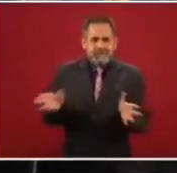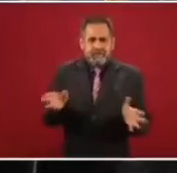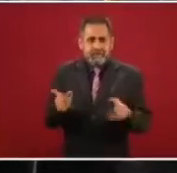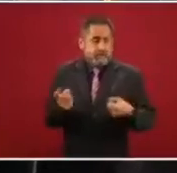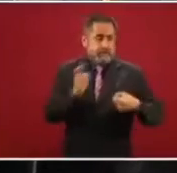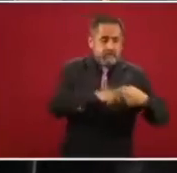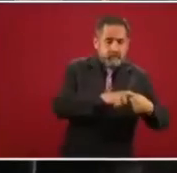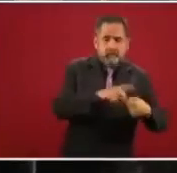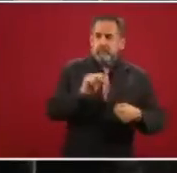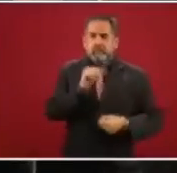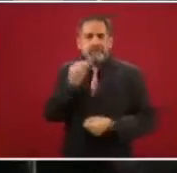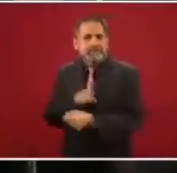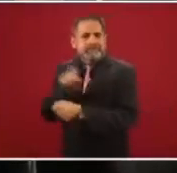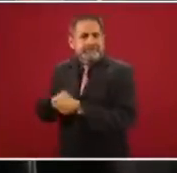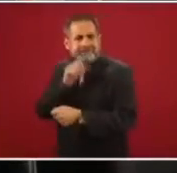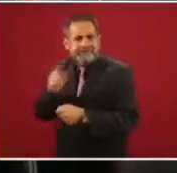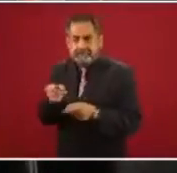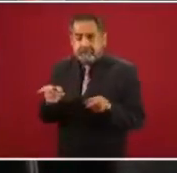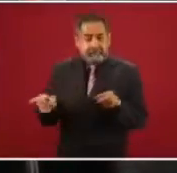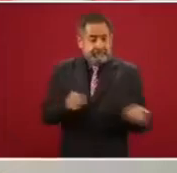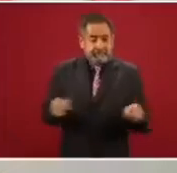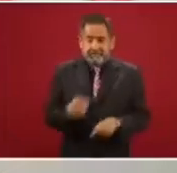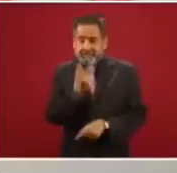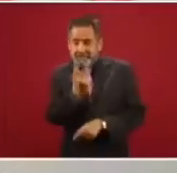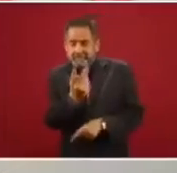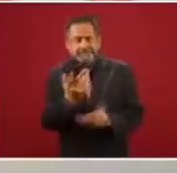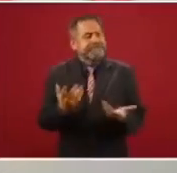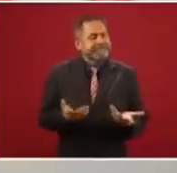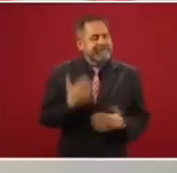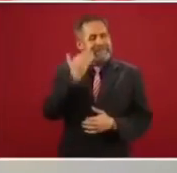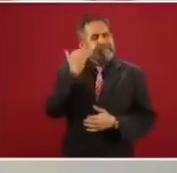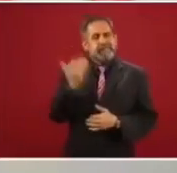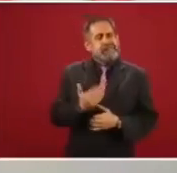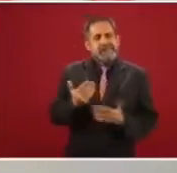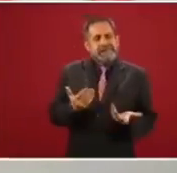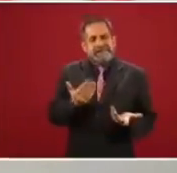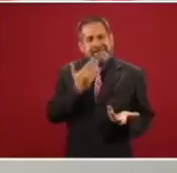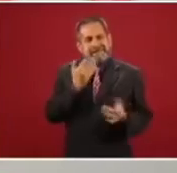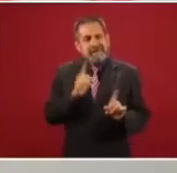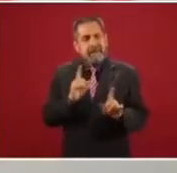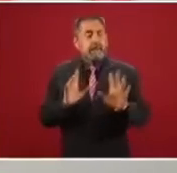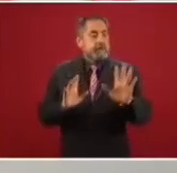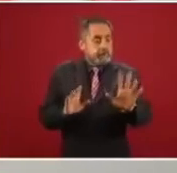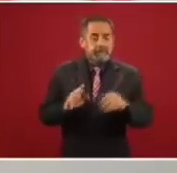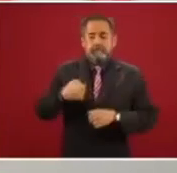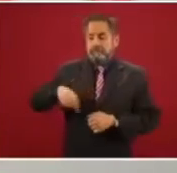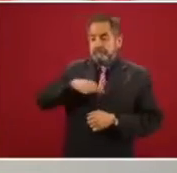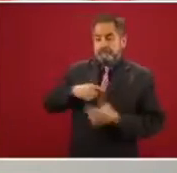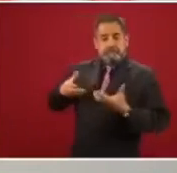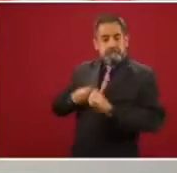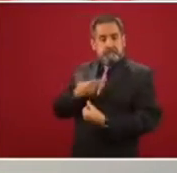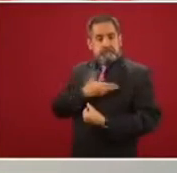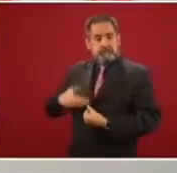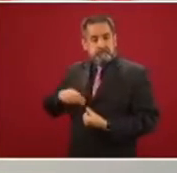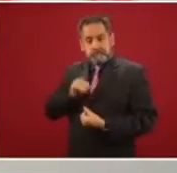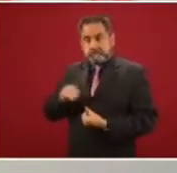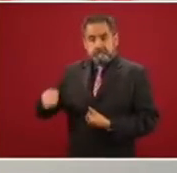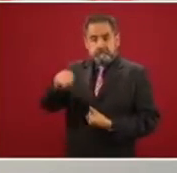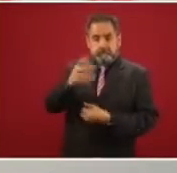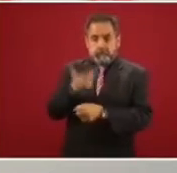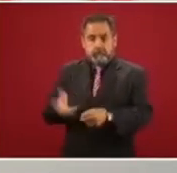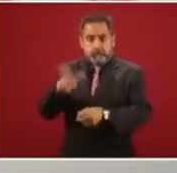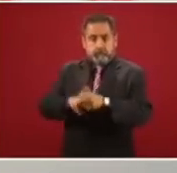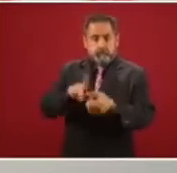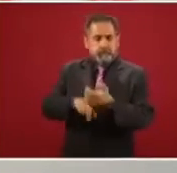pues porque hay dos hospitales ahí es justo de esas distorsiones el recorrido que hicimos con el presidente de los hospitales rurales